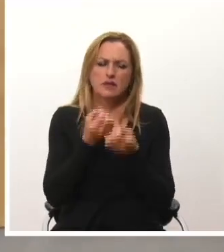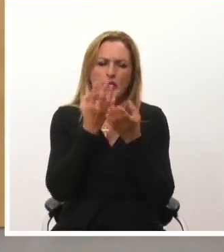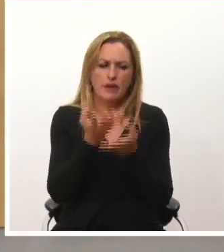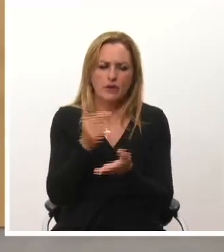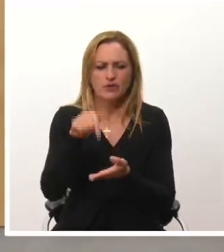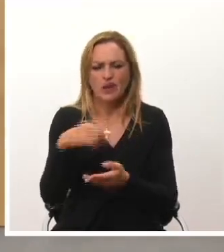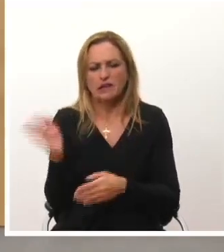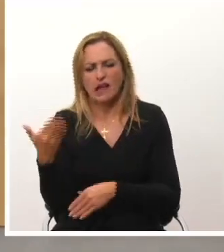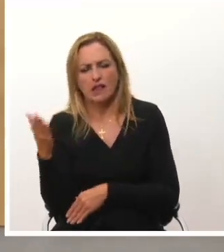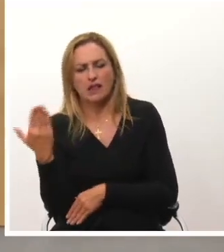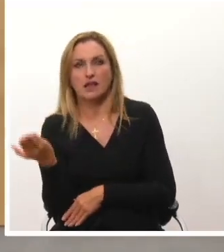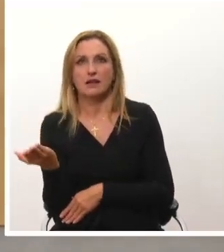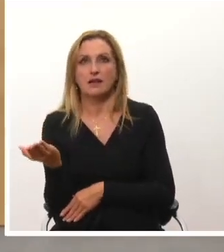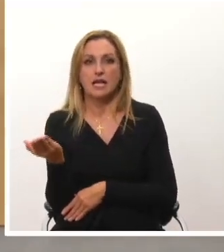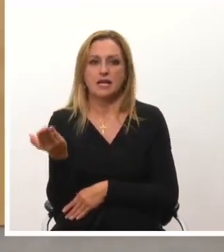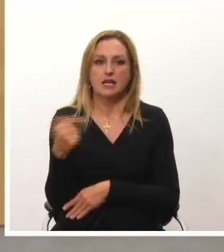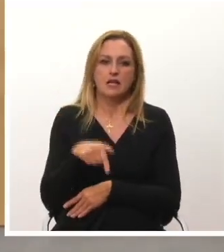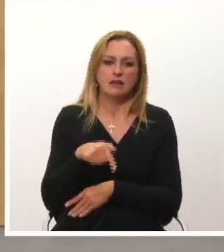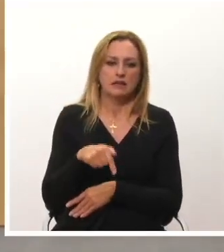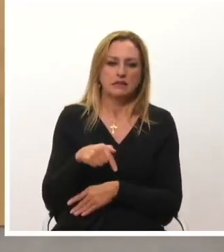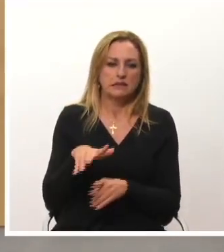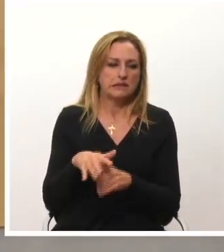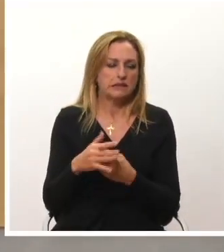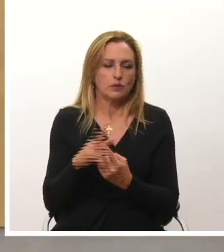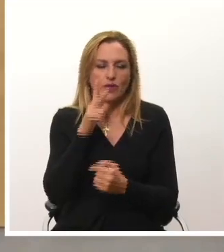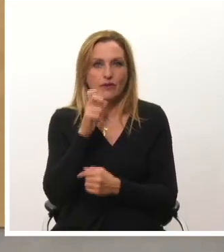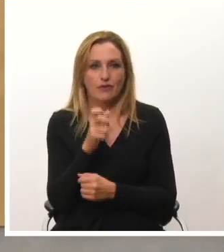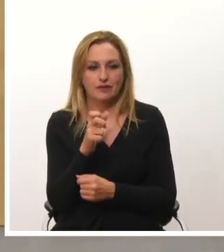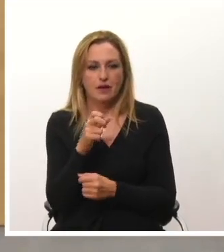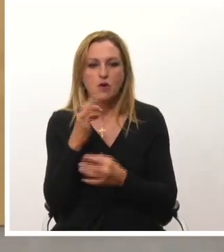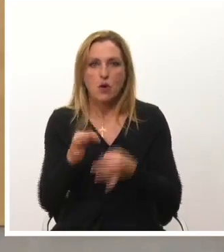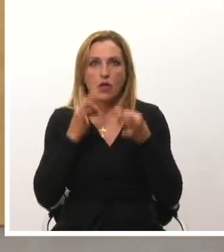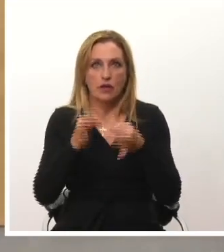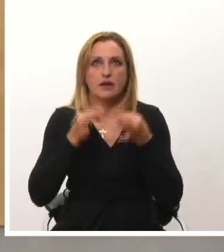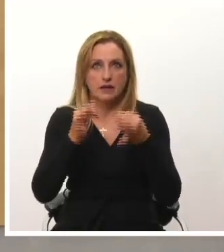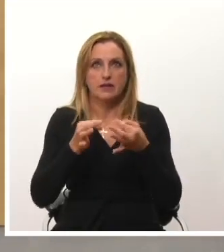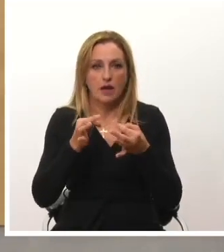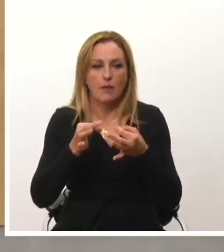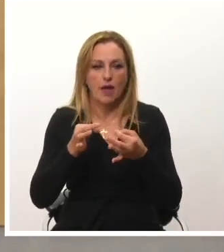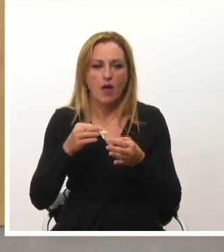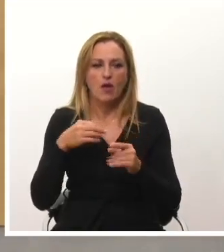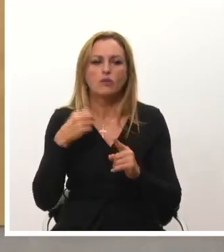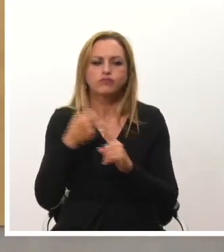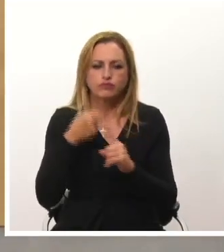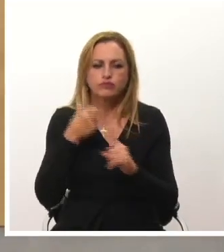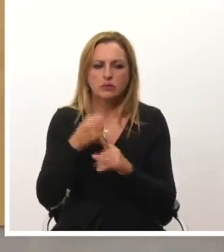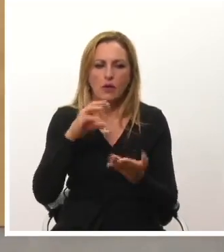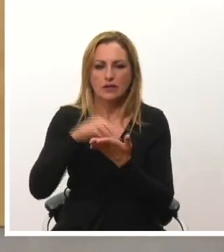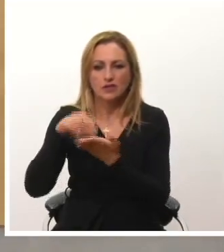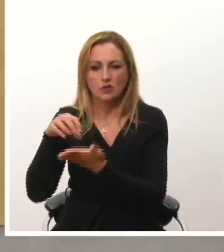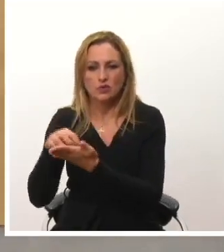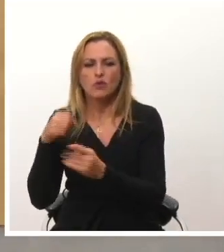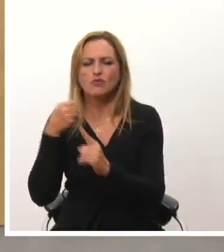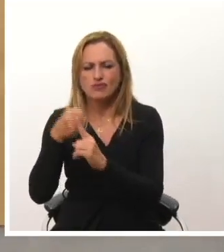esto no vale para nada de que estos papel mojado lo de siempre es un ataque constante a las instituciones en un ataque